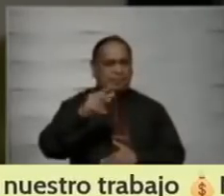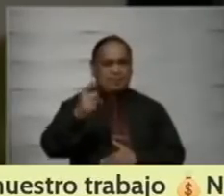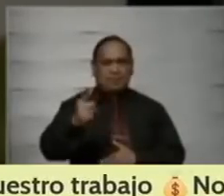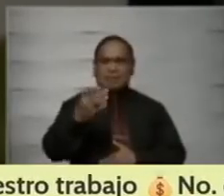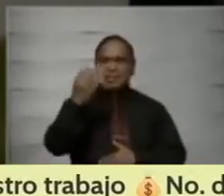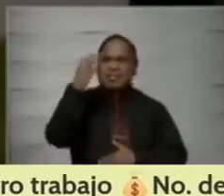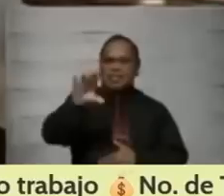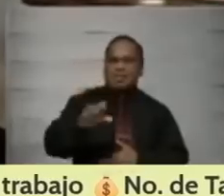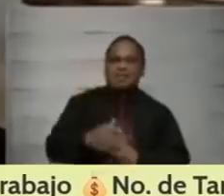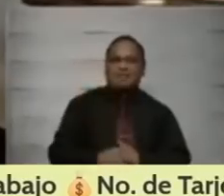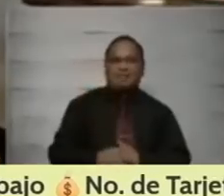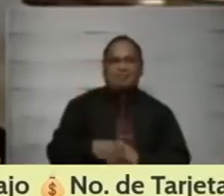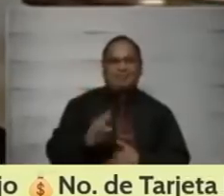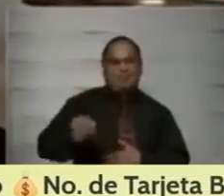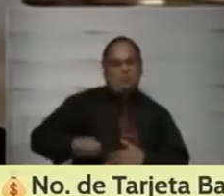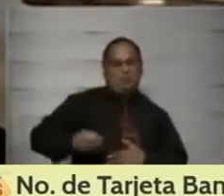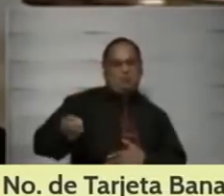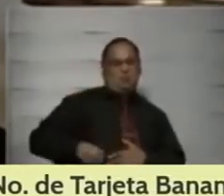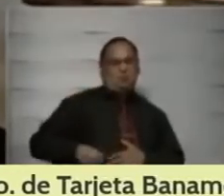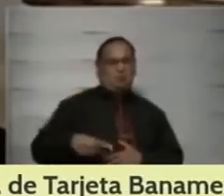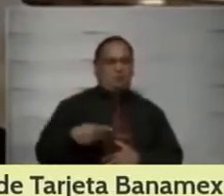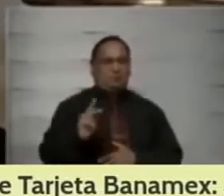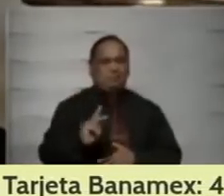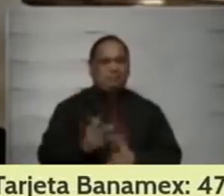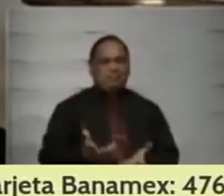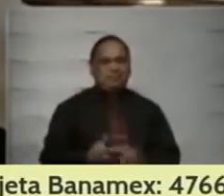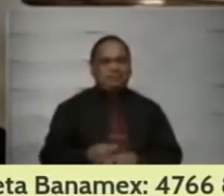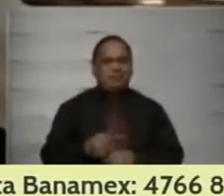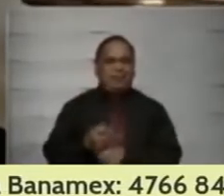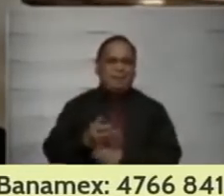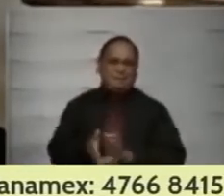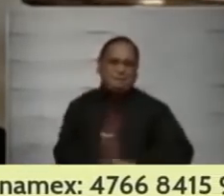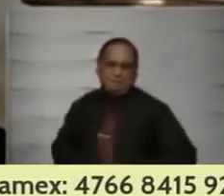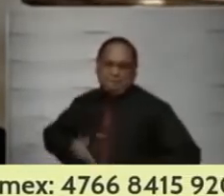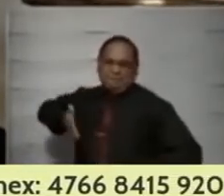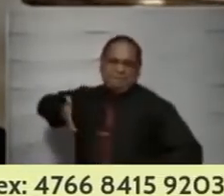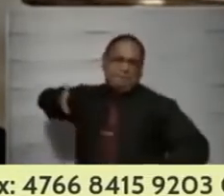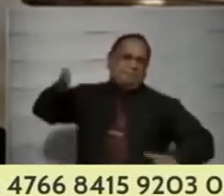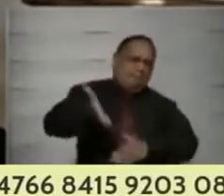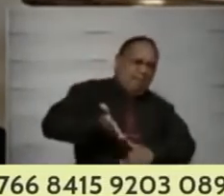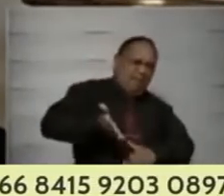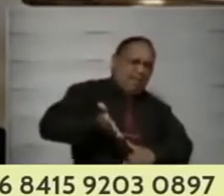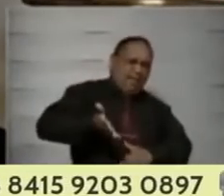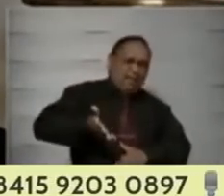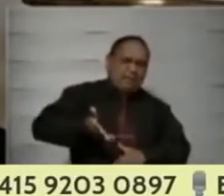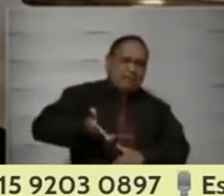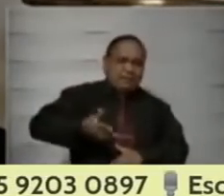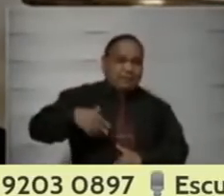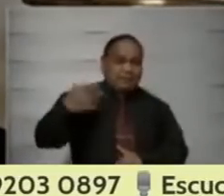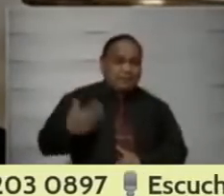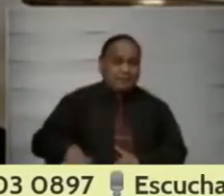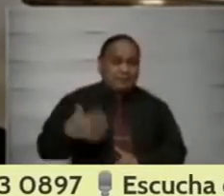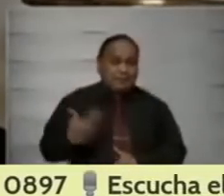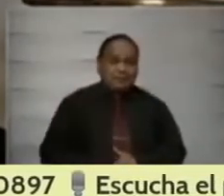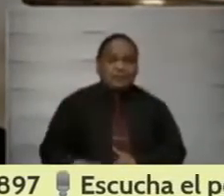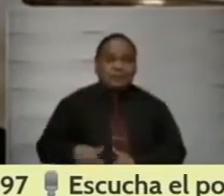no es una culpachtig, que no, esto aquí nos clavó un machetazo, ¿no? Directo al corazón, ¿no?